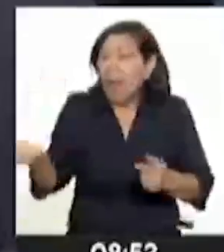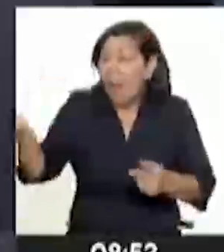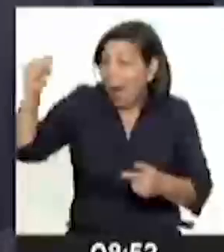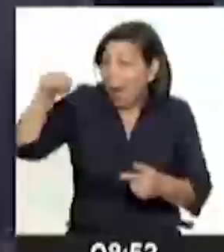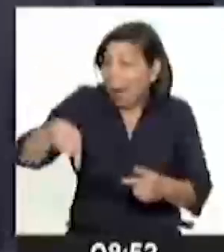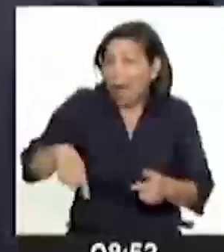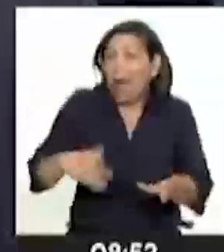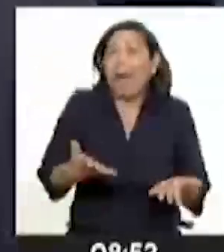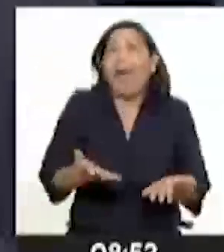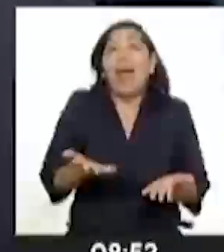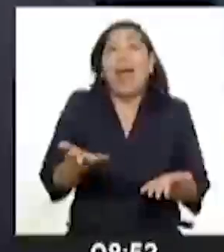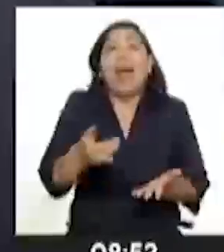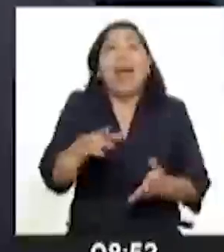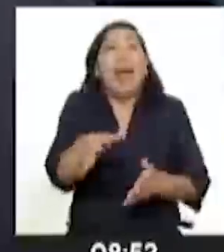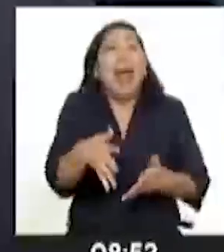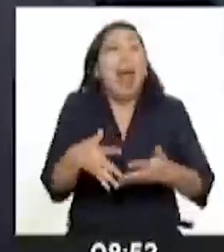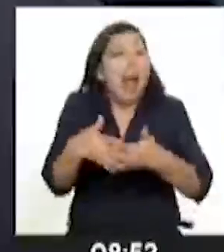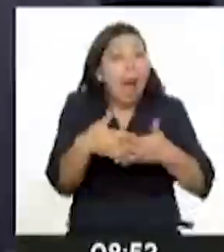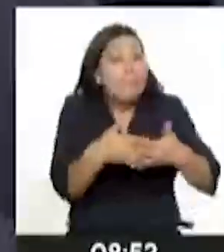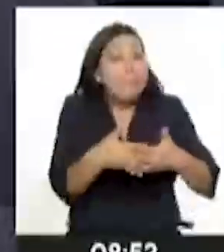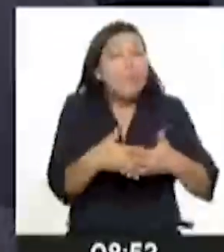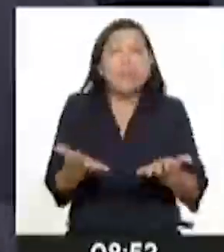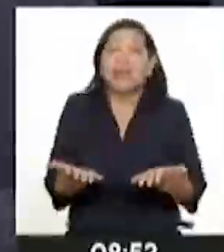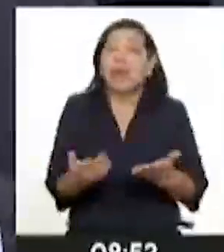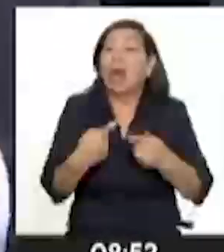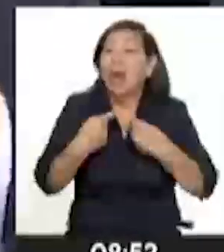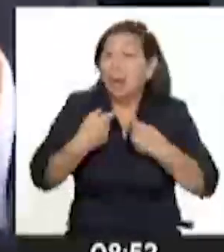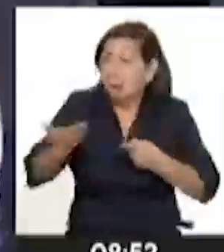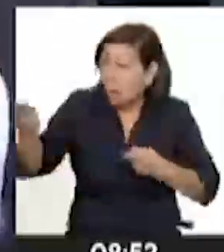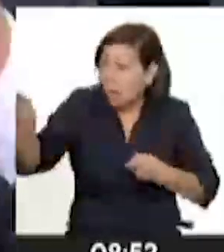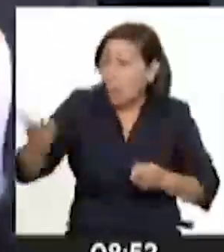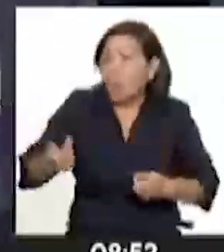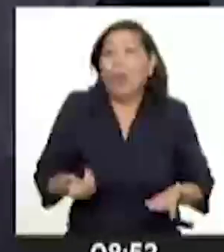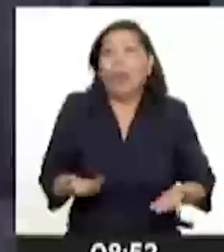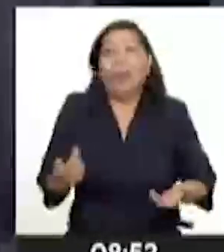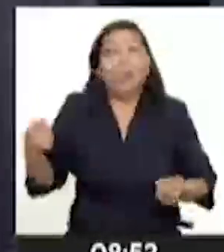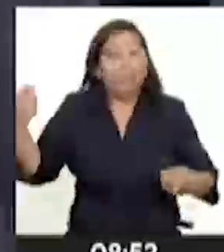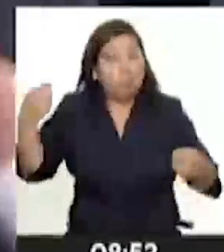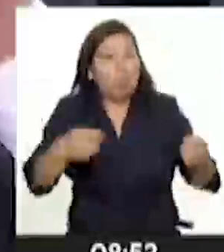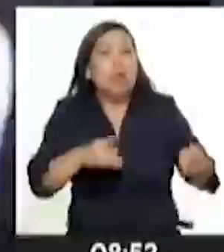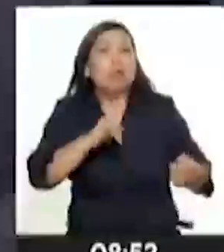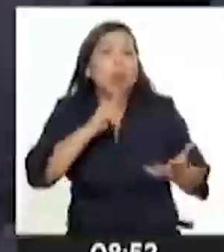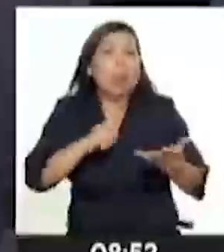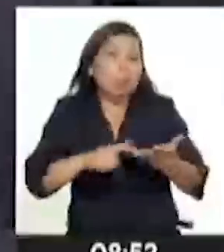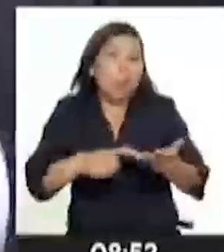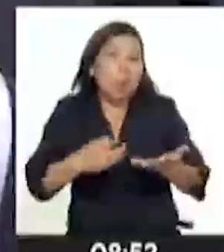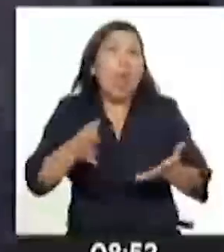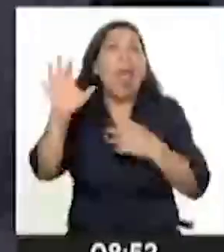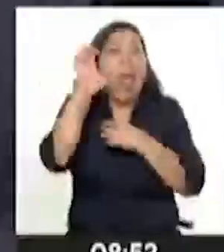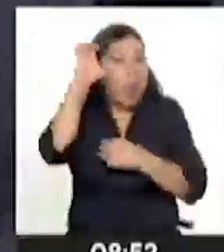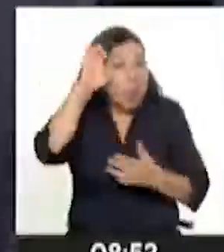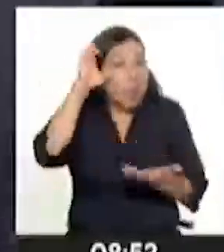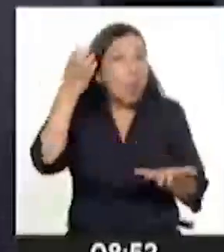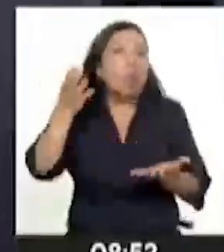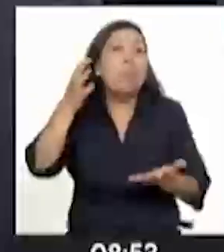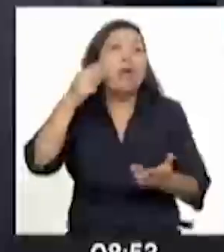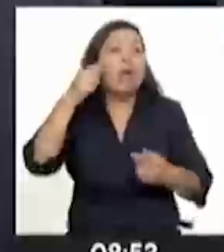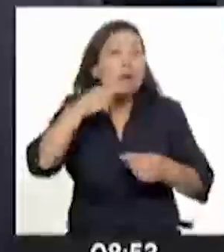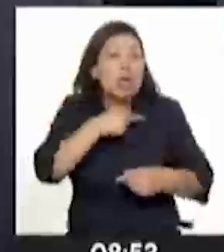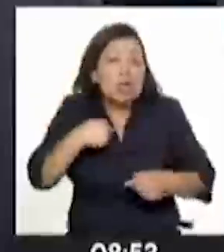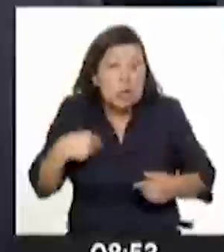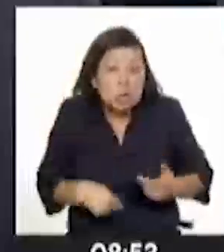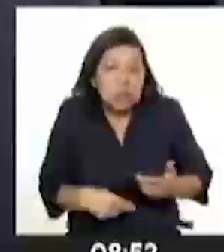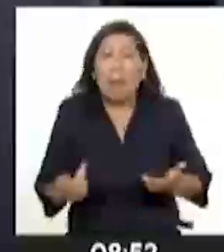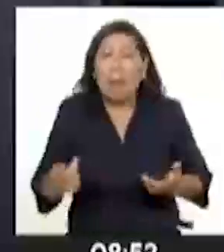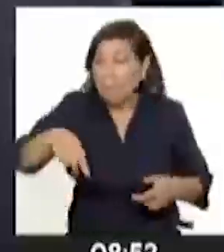como has dicho, al centro financiero del mundo, a decirles a inversionistas de Estados Unidos, de Europa, incluso de China, que